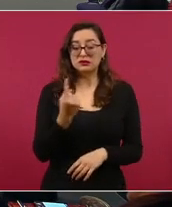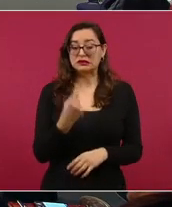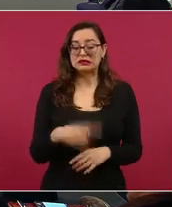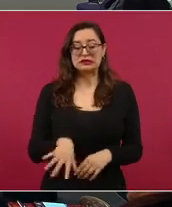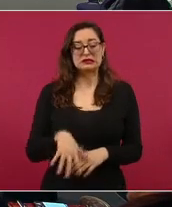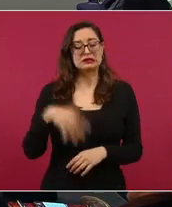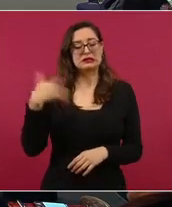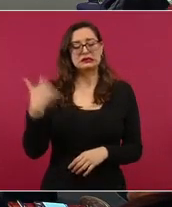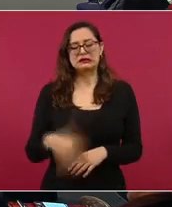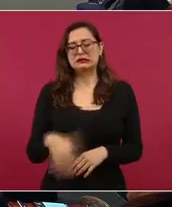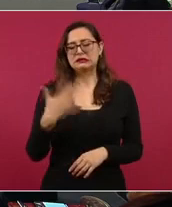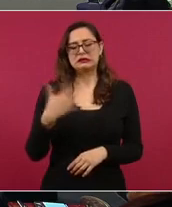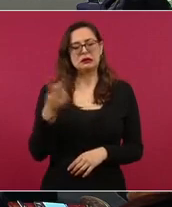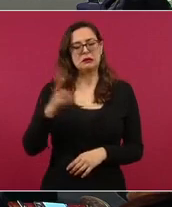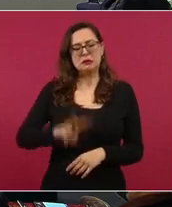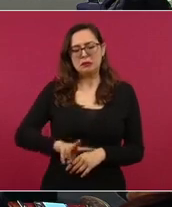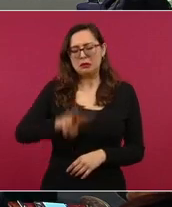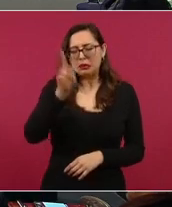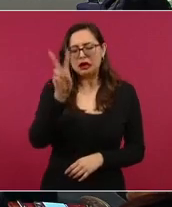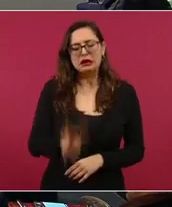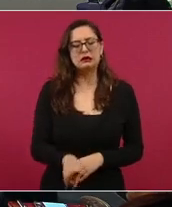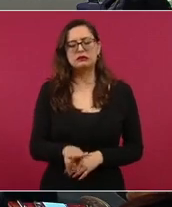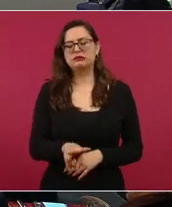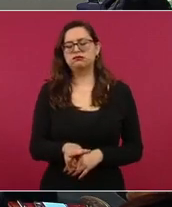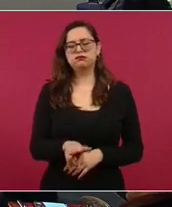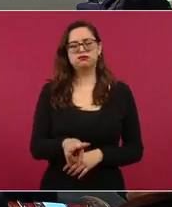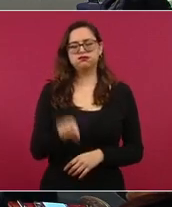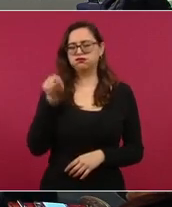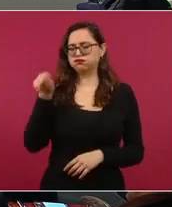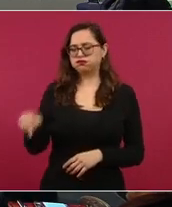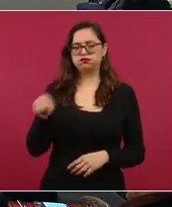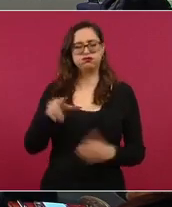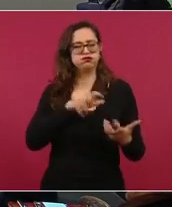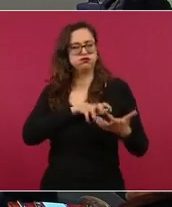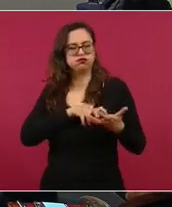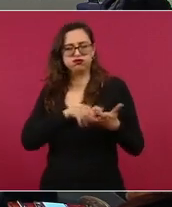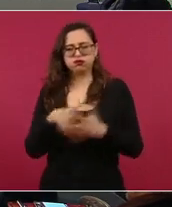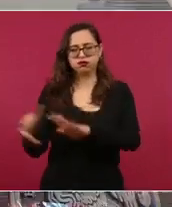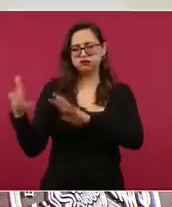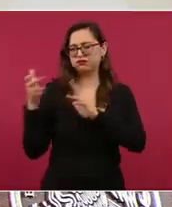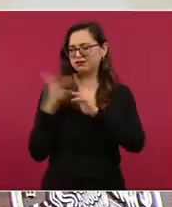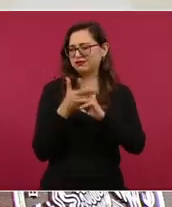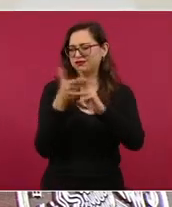es el estado con más violencia, con más homicidios,